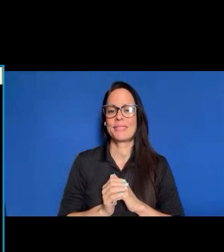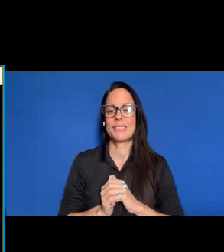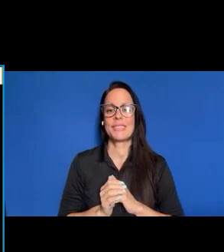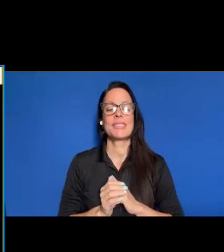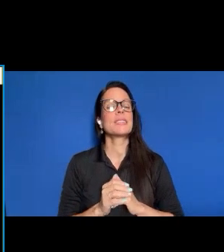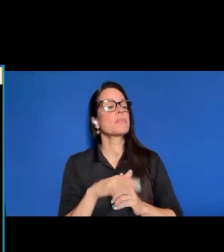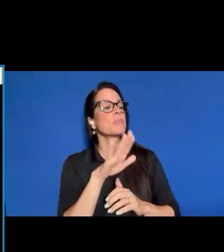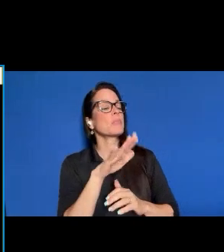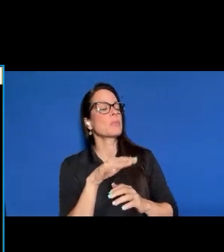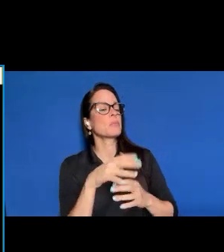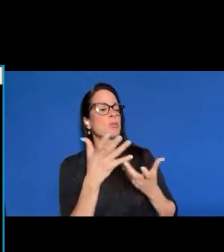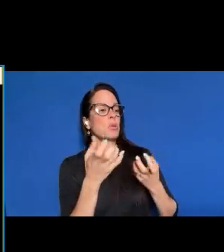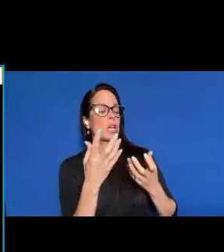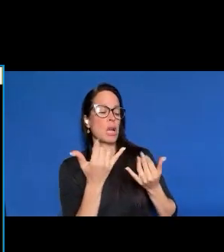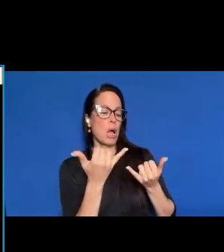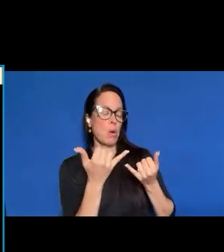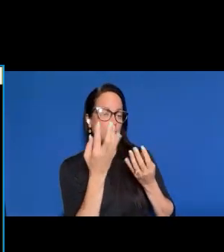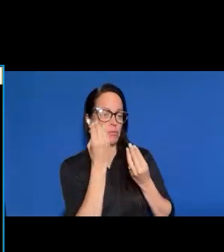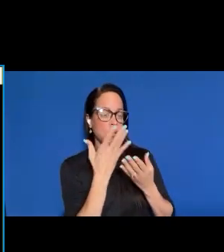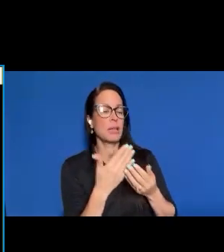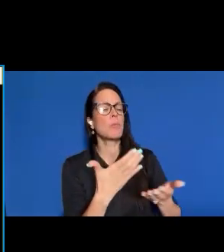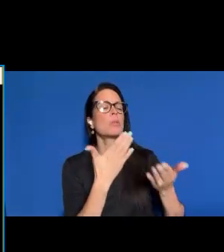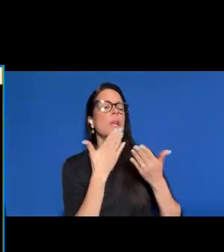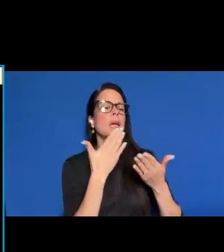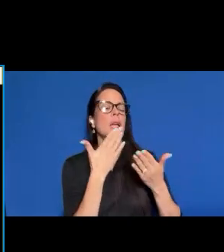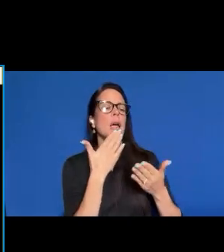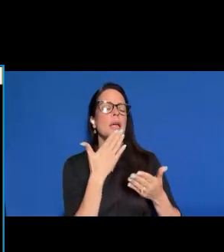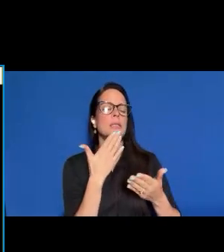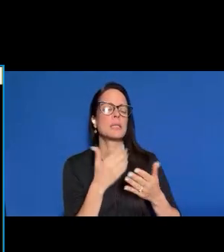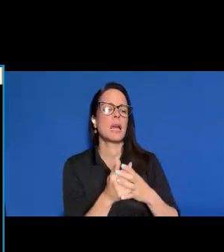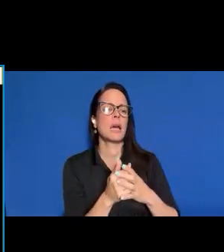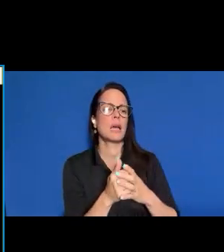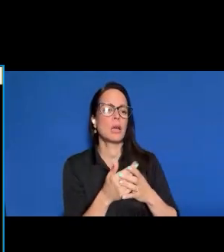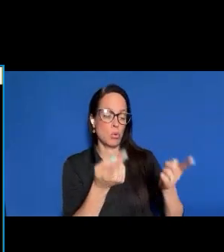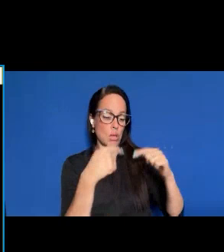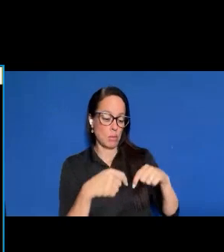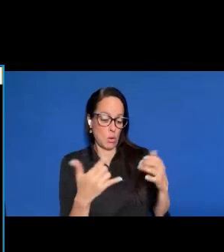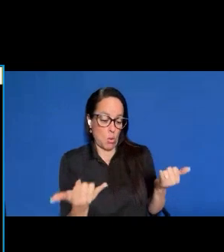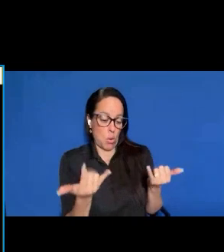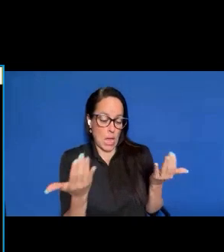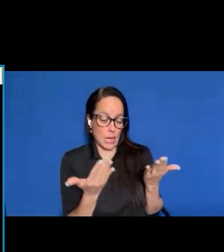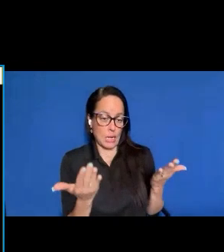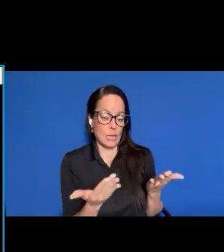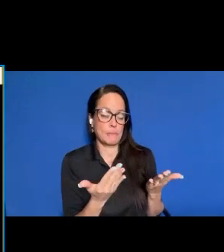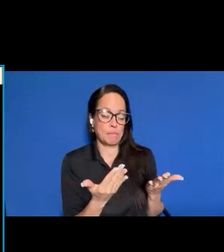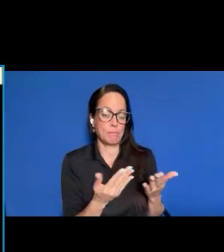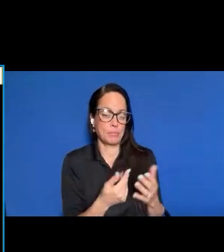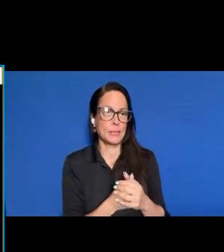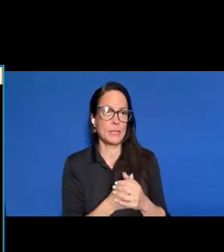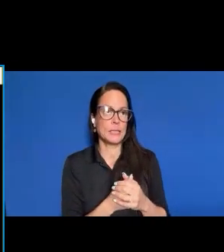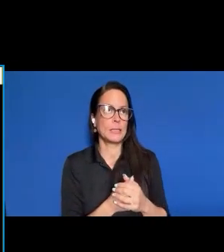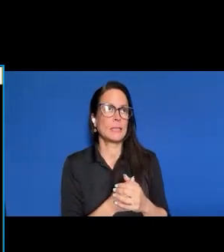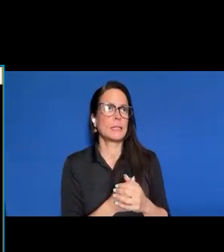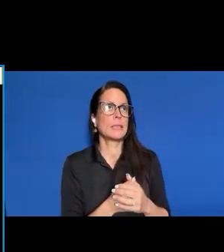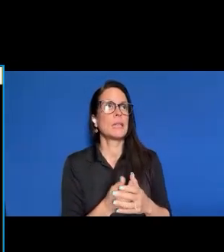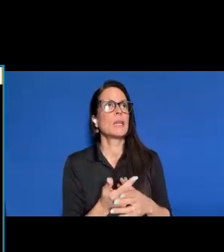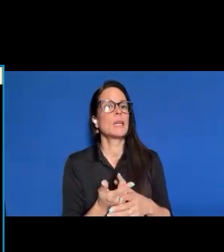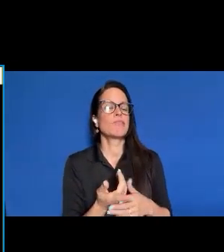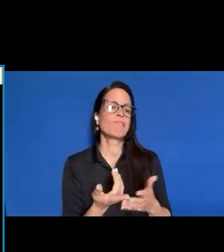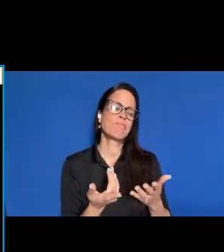observación. Gracias, doctor, por estar aquí, porque pues hay que saber cómo